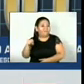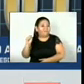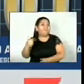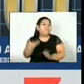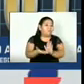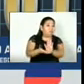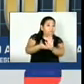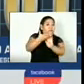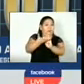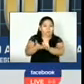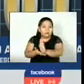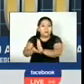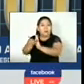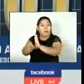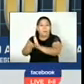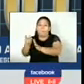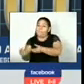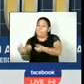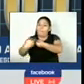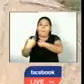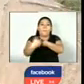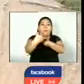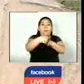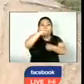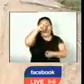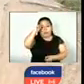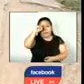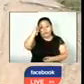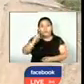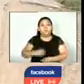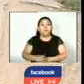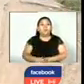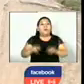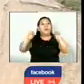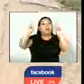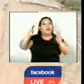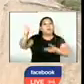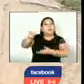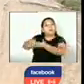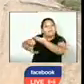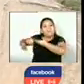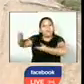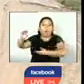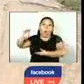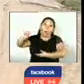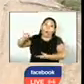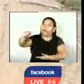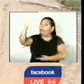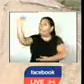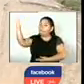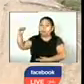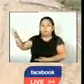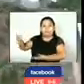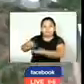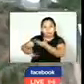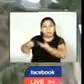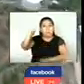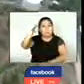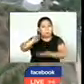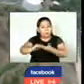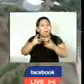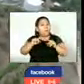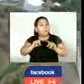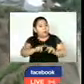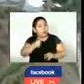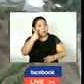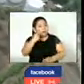en la cantidad de puestos de trabajo. Las exportaciones e importaciones sufrieron contracciones, pero poco a